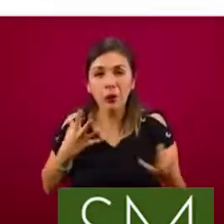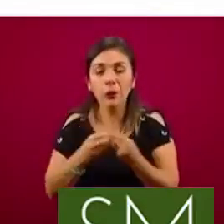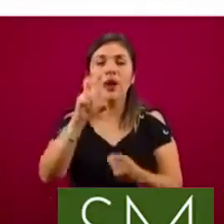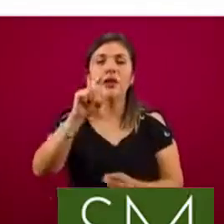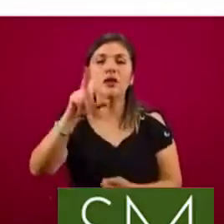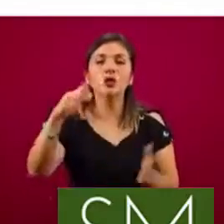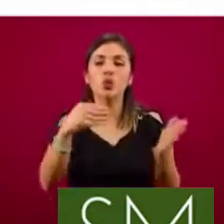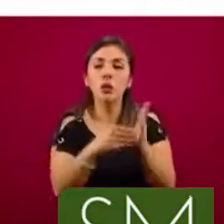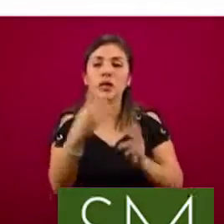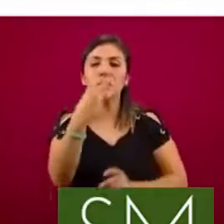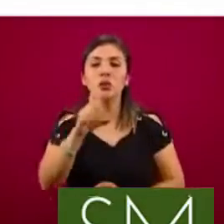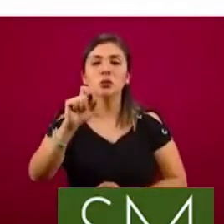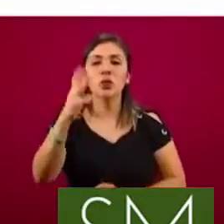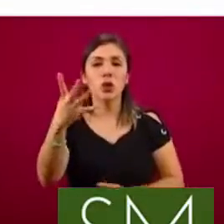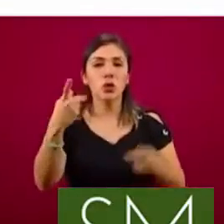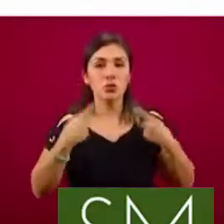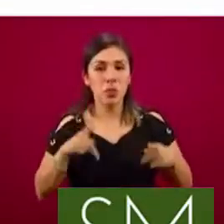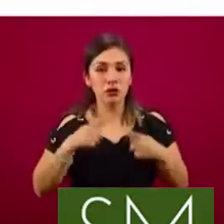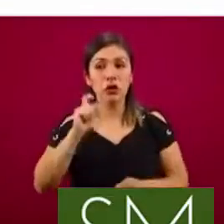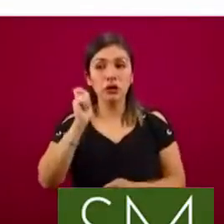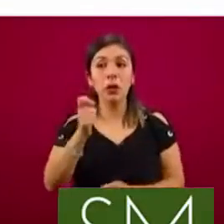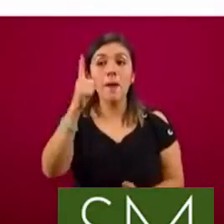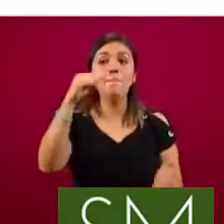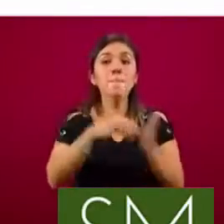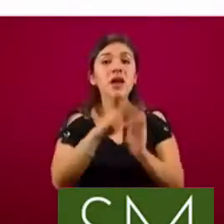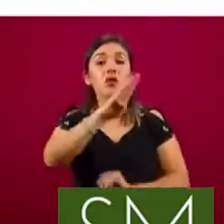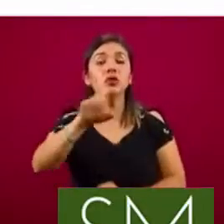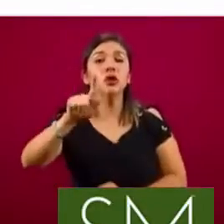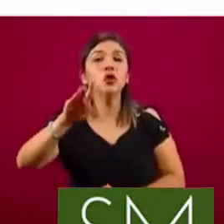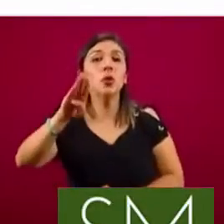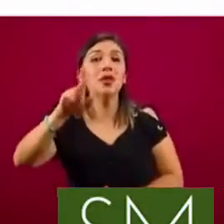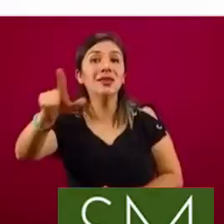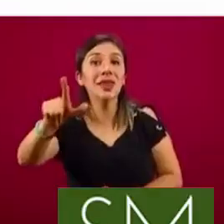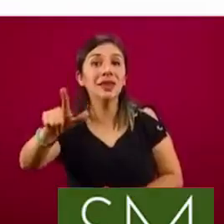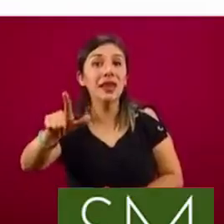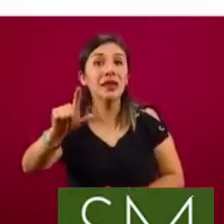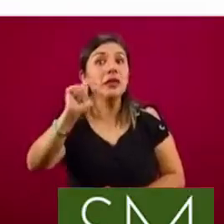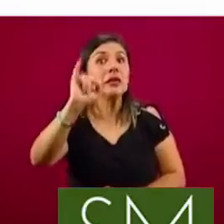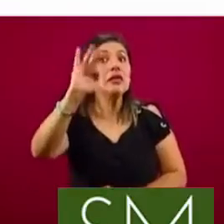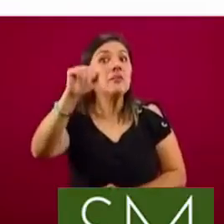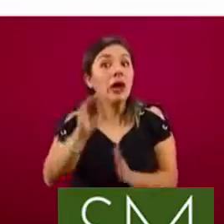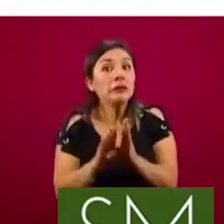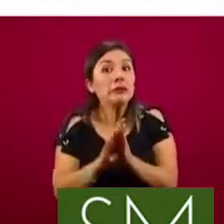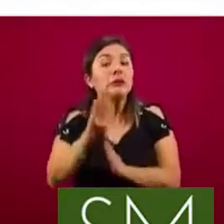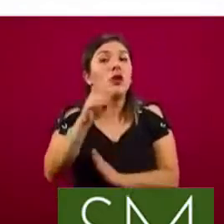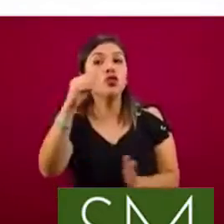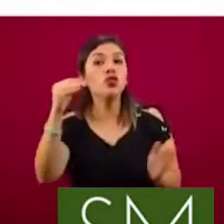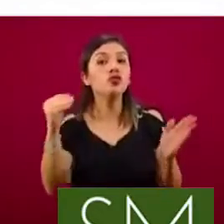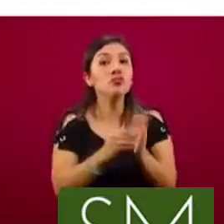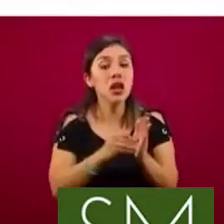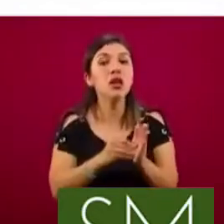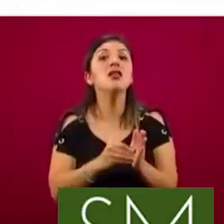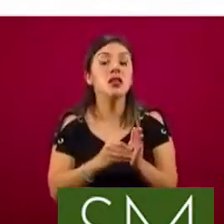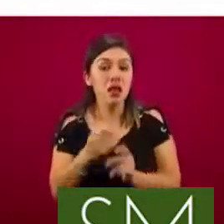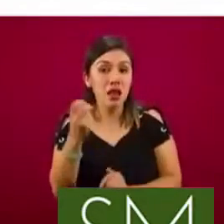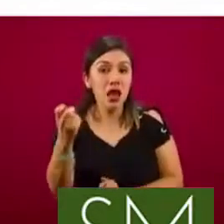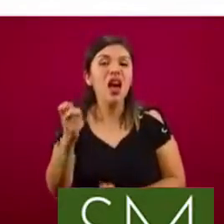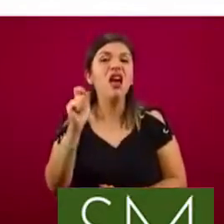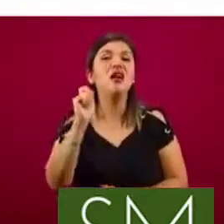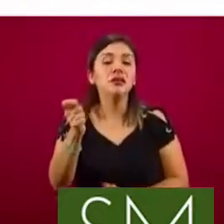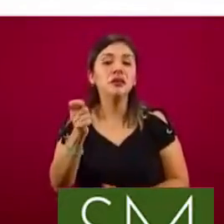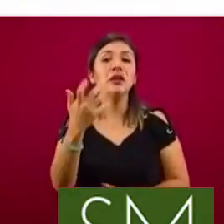casos, fueron 1.997 casos, estuvimos casi a nada de rebasar la barrera de los 2.000, y esto representó